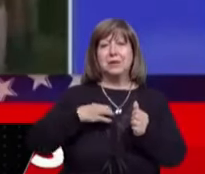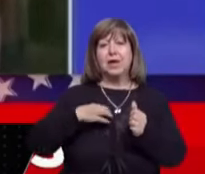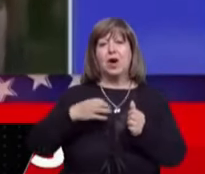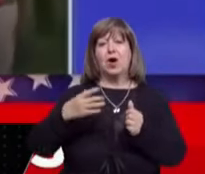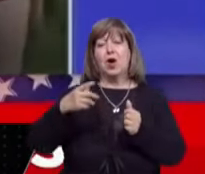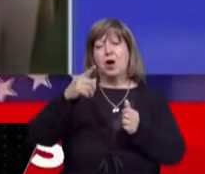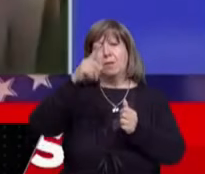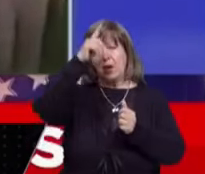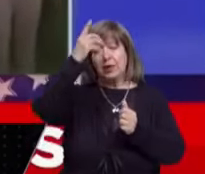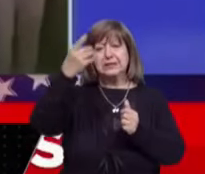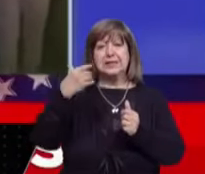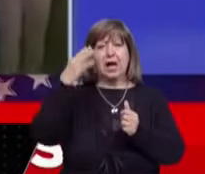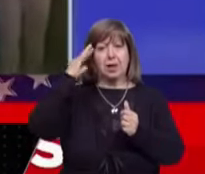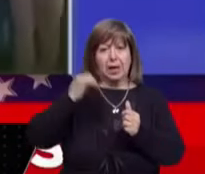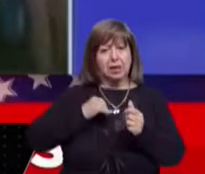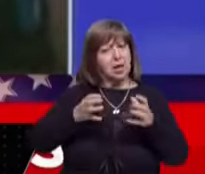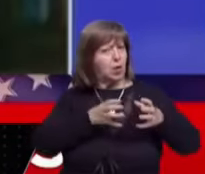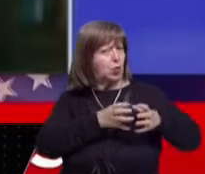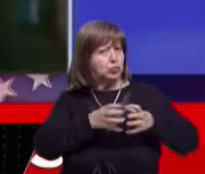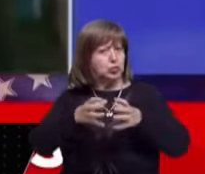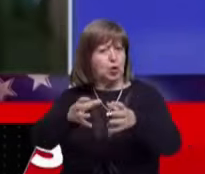policial, abrazados.